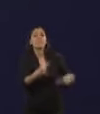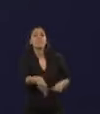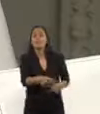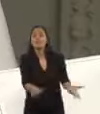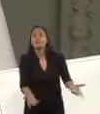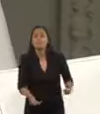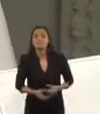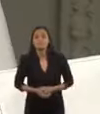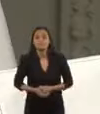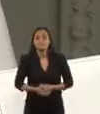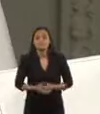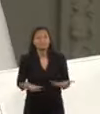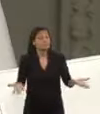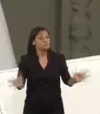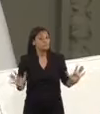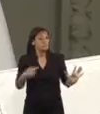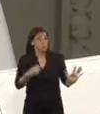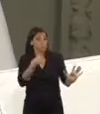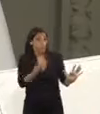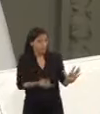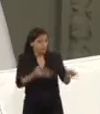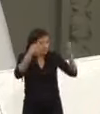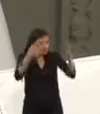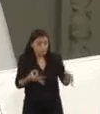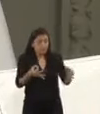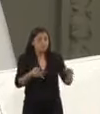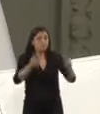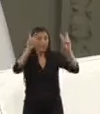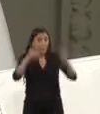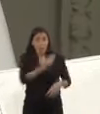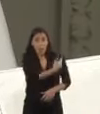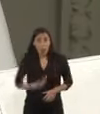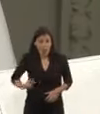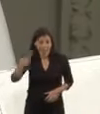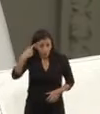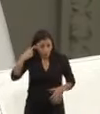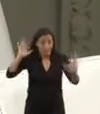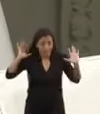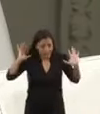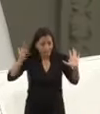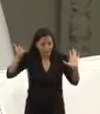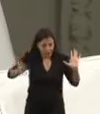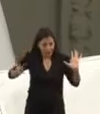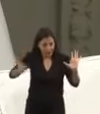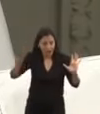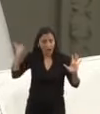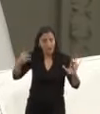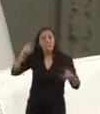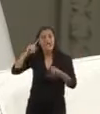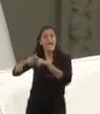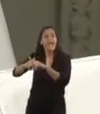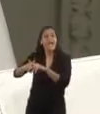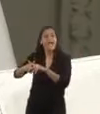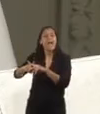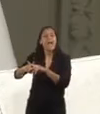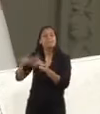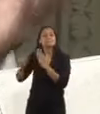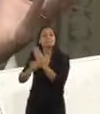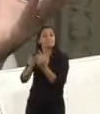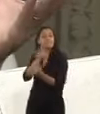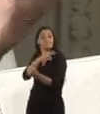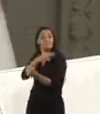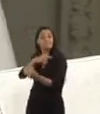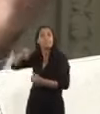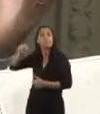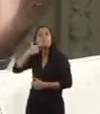sinceramente nada preguntarte concretamente si el gobierno piensa que hubo espionaje por parte de Nicolás pose o